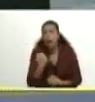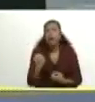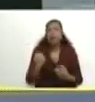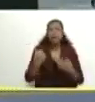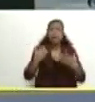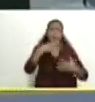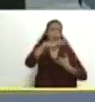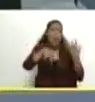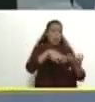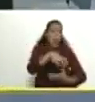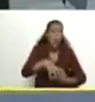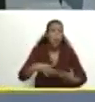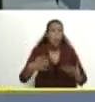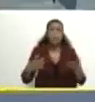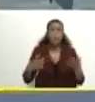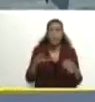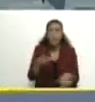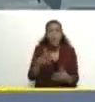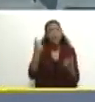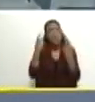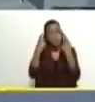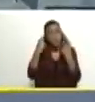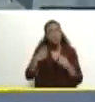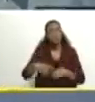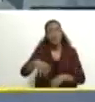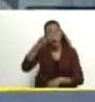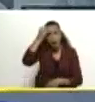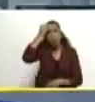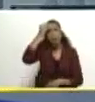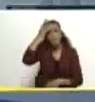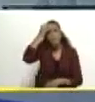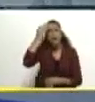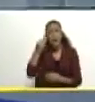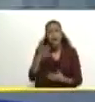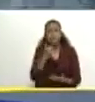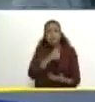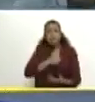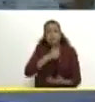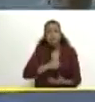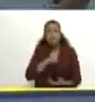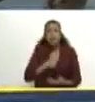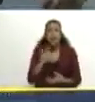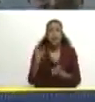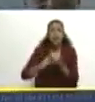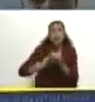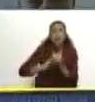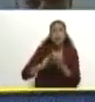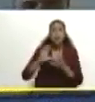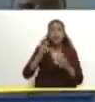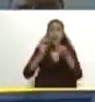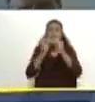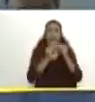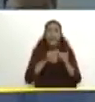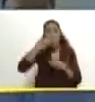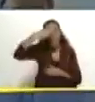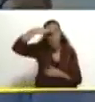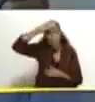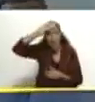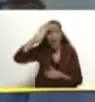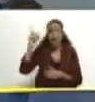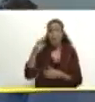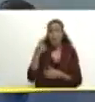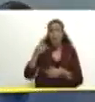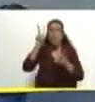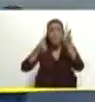guerra económica y el bloqueo y usted nos enseñó a hacer más con menos. Y aquí con el doctor Machado buscamos a los mejores técnicos cubanos y venezolanos,